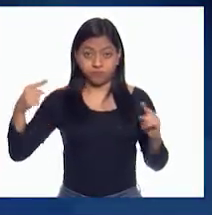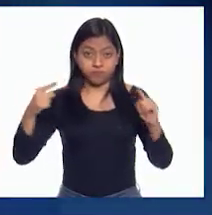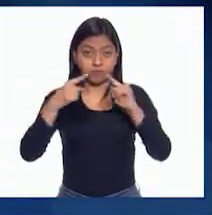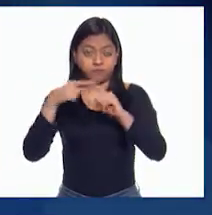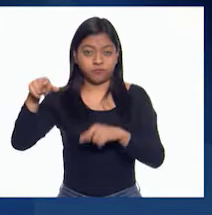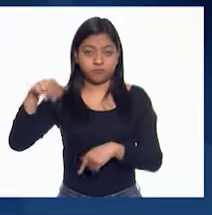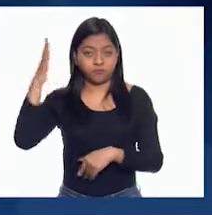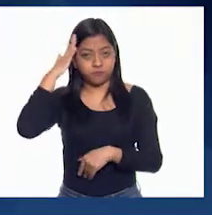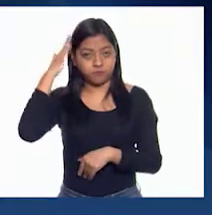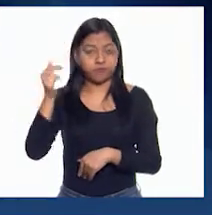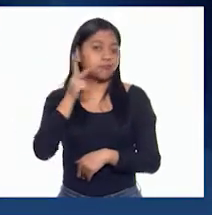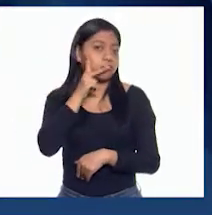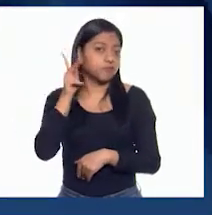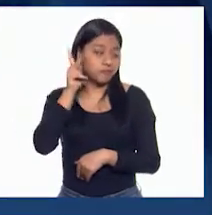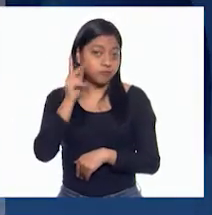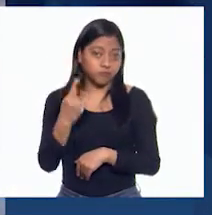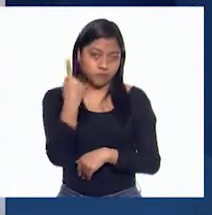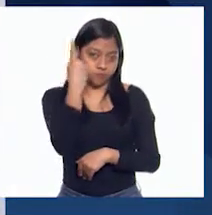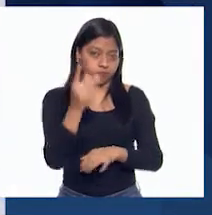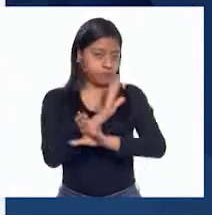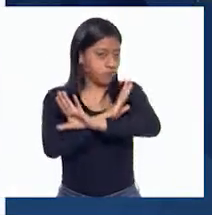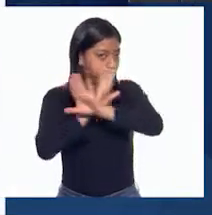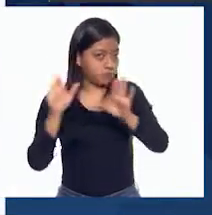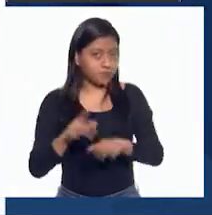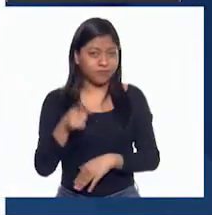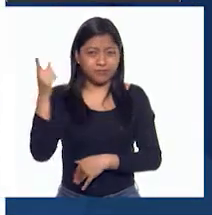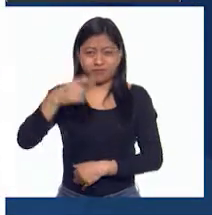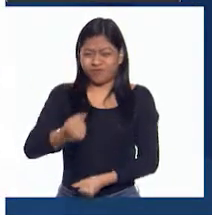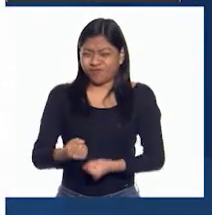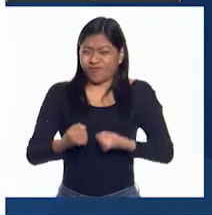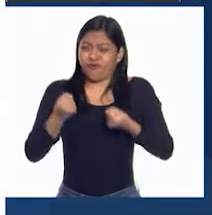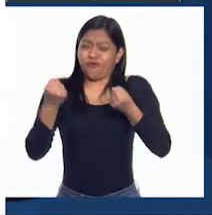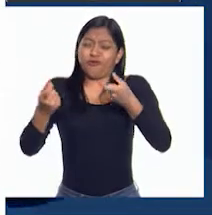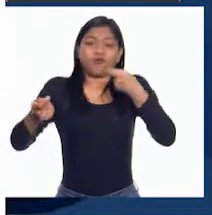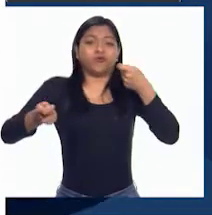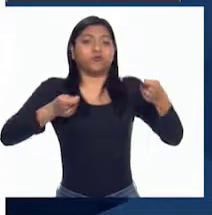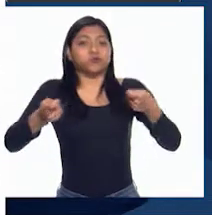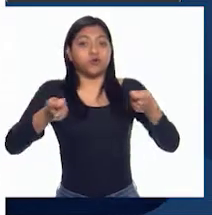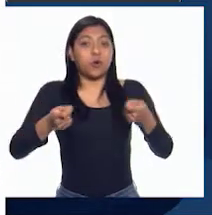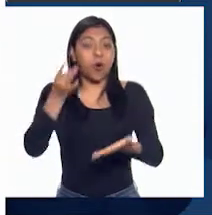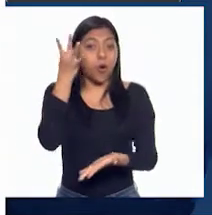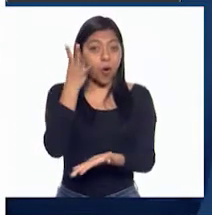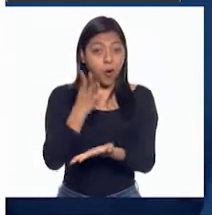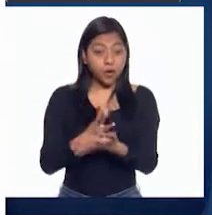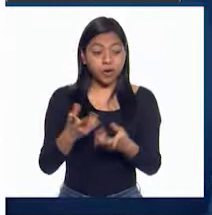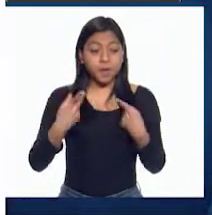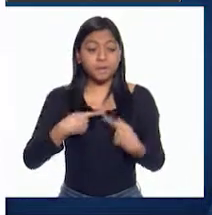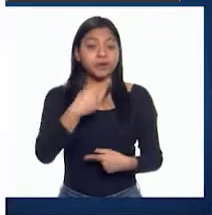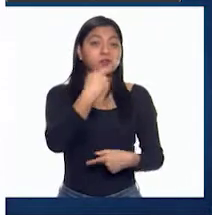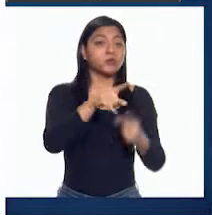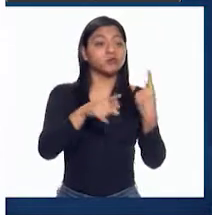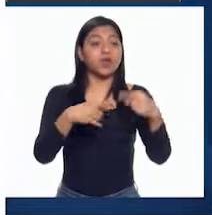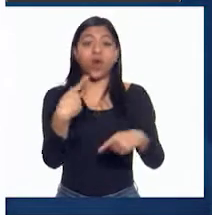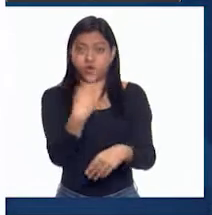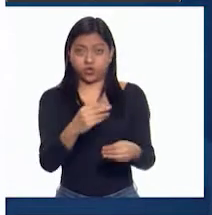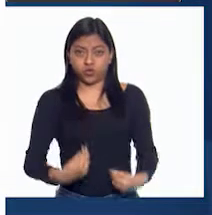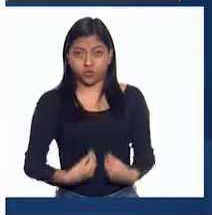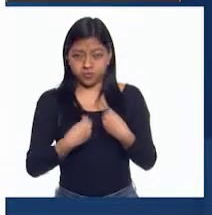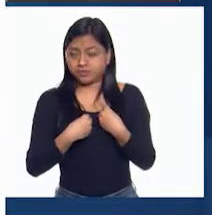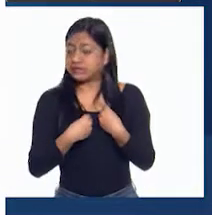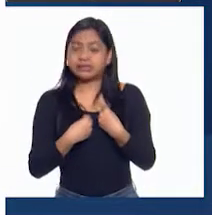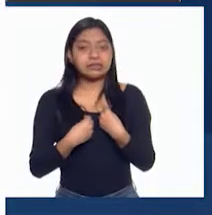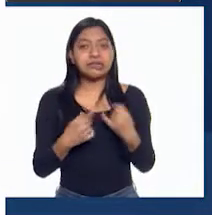de Roma era una sola y tenía tanto poder que no solo regía la vida cotidiana de las personas, sino